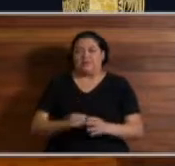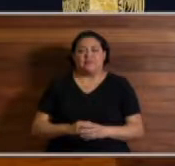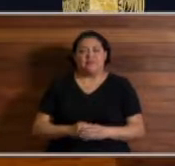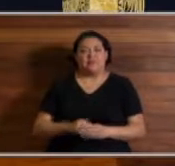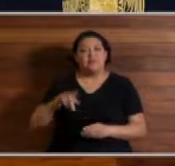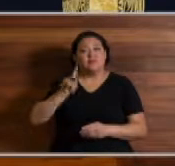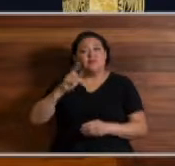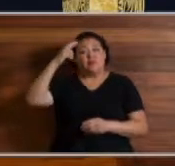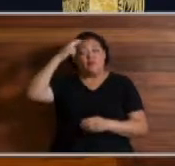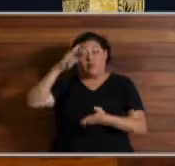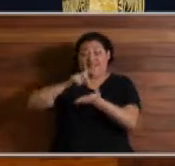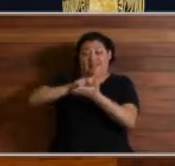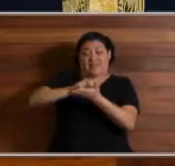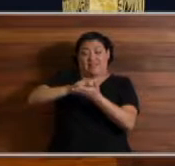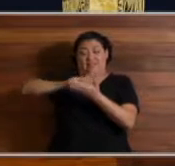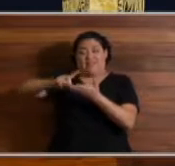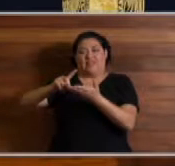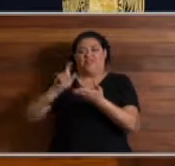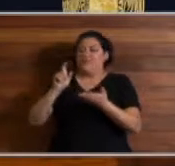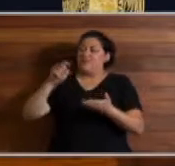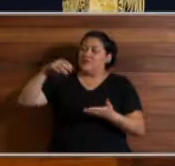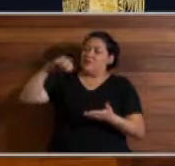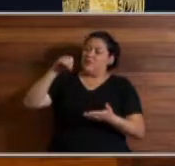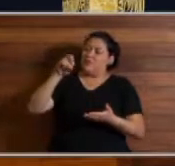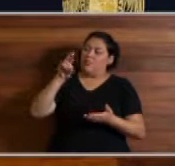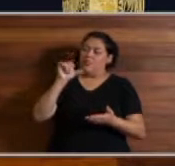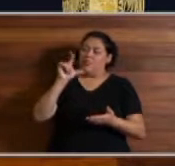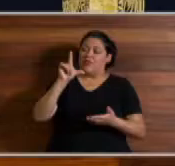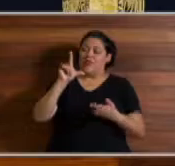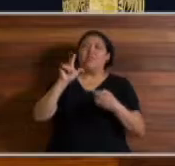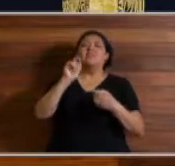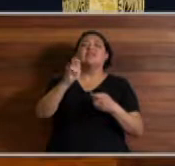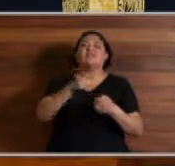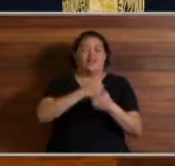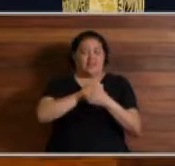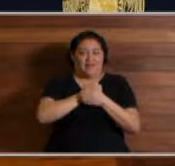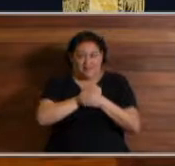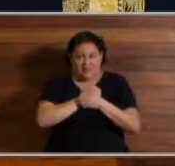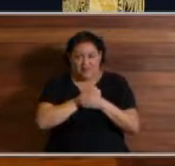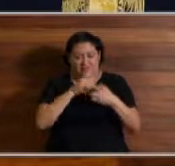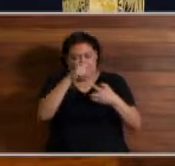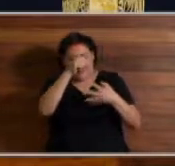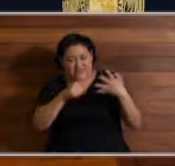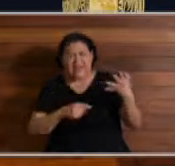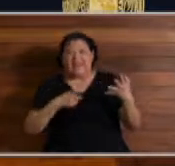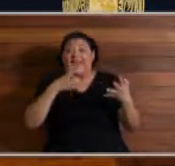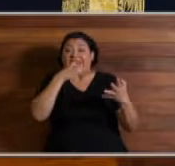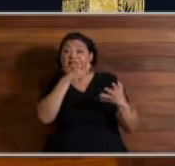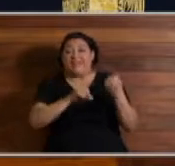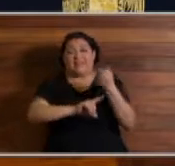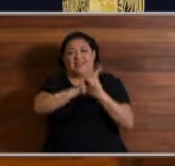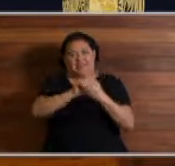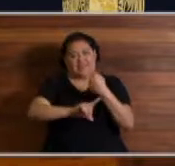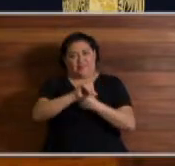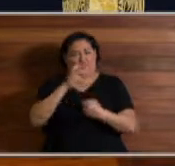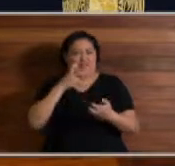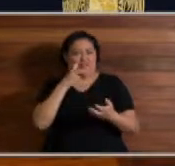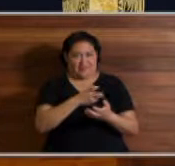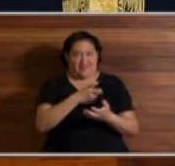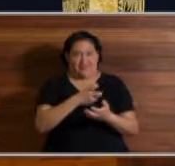Los derechos morales, la educación, etcétera, tiene este problema. Es que son